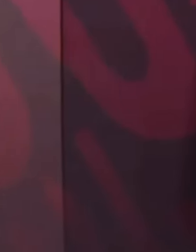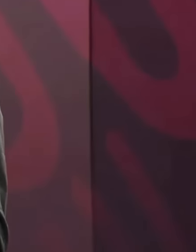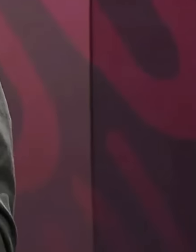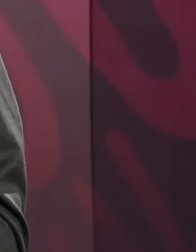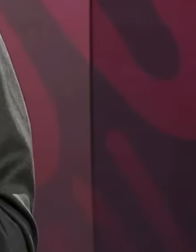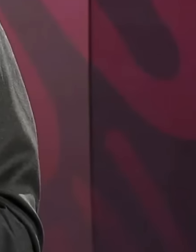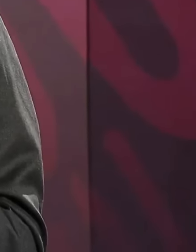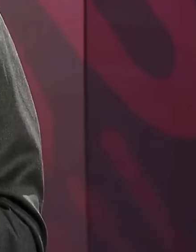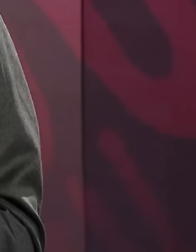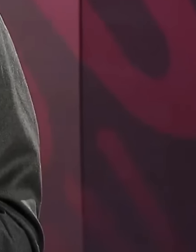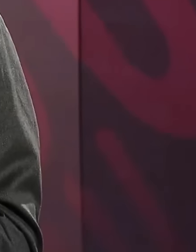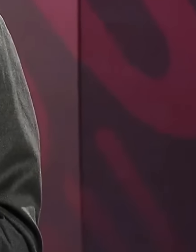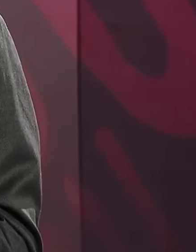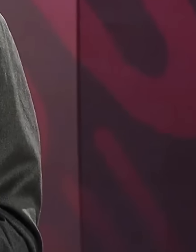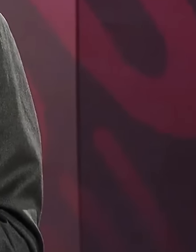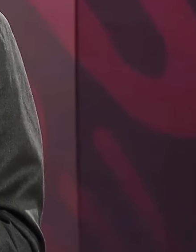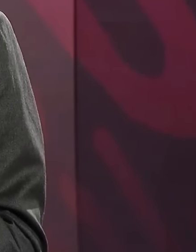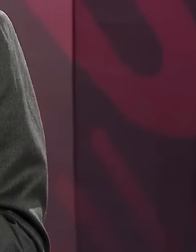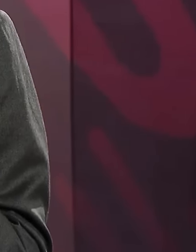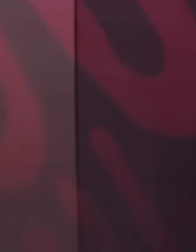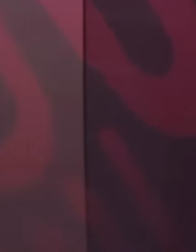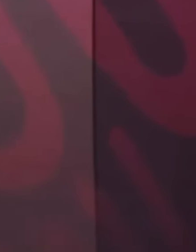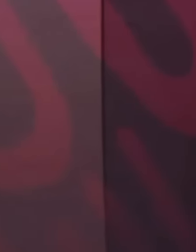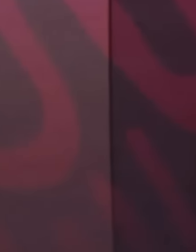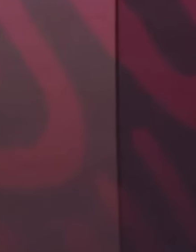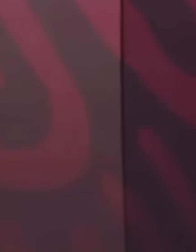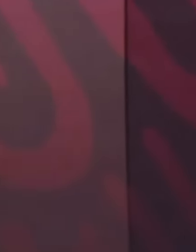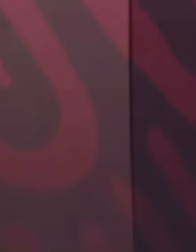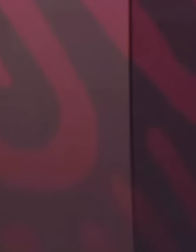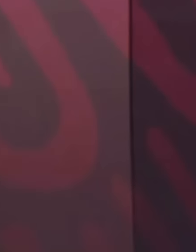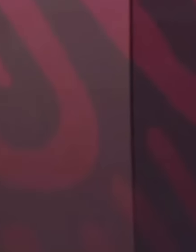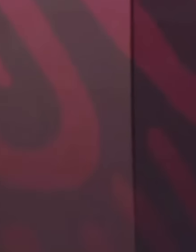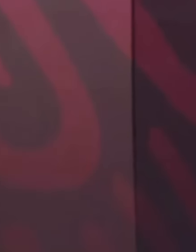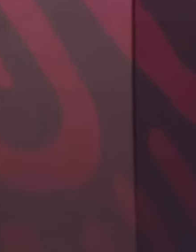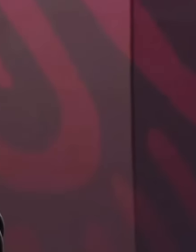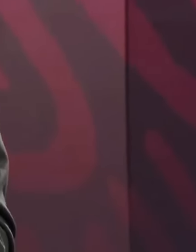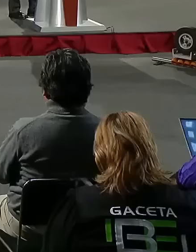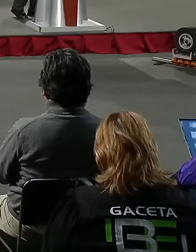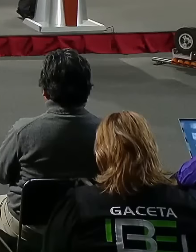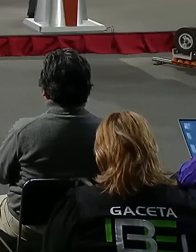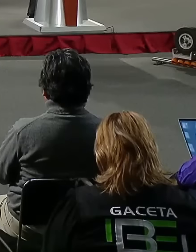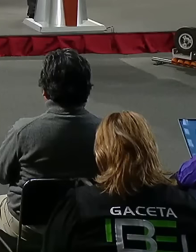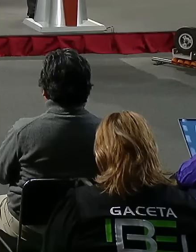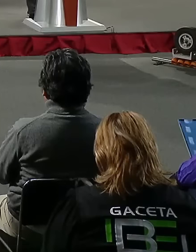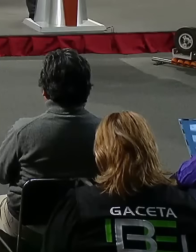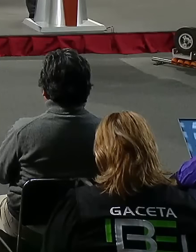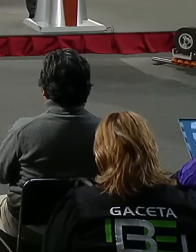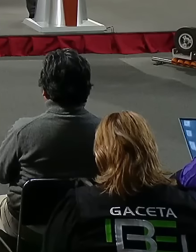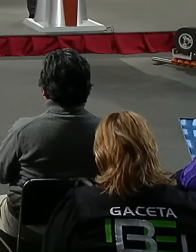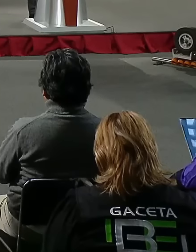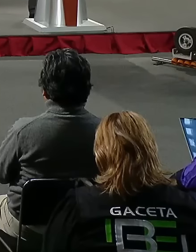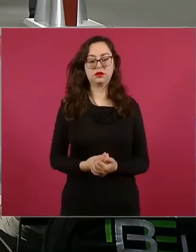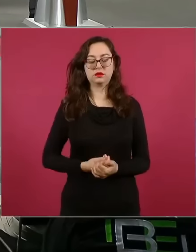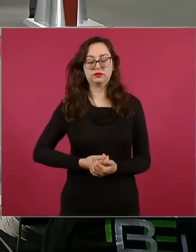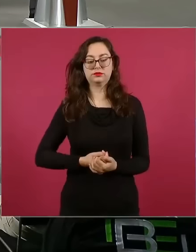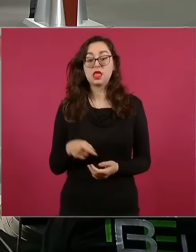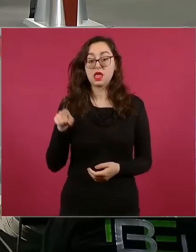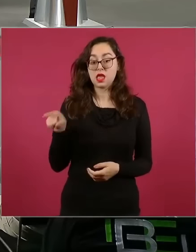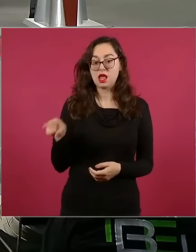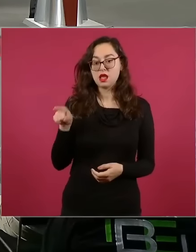chileno, premio Nobel de literatura, llega a decir que Roosevelt